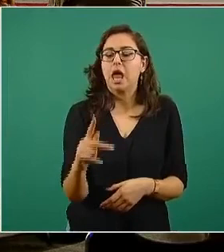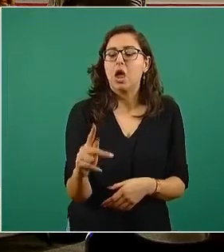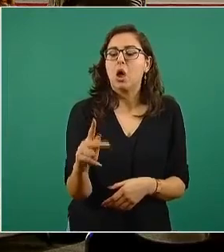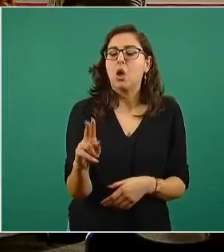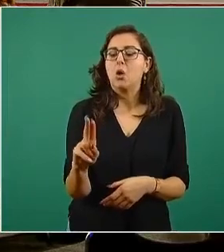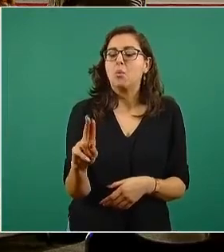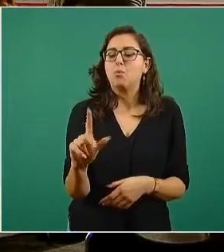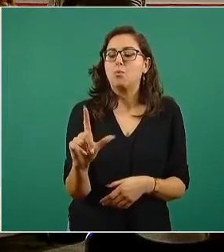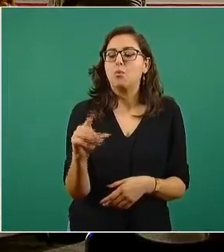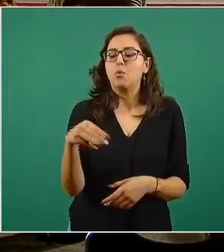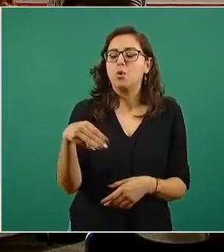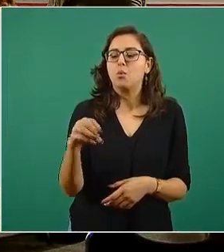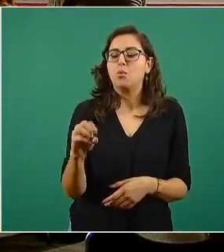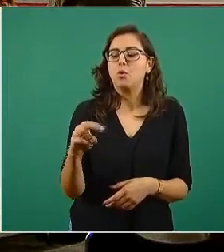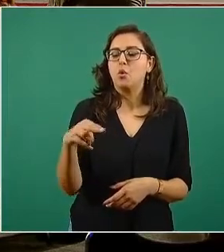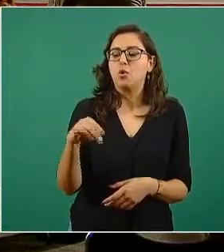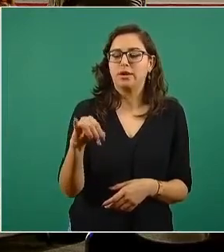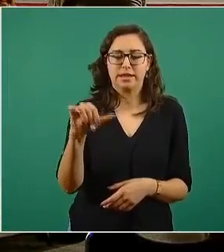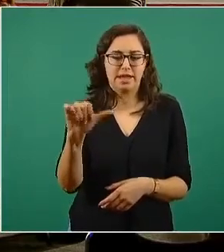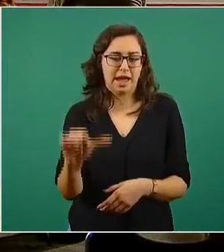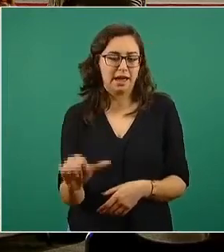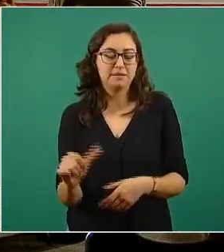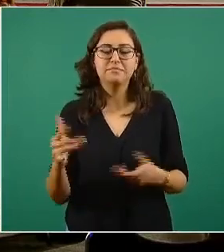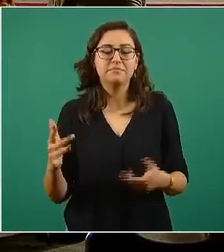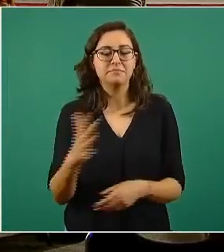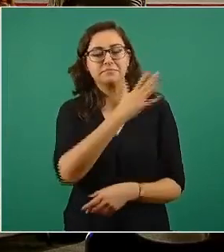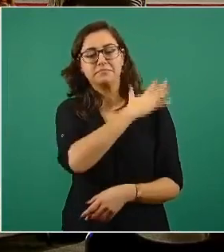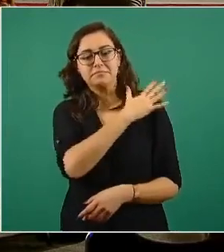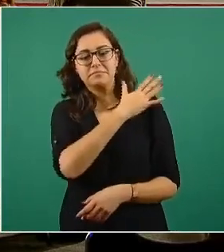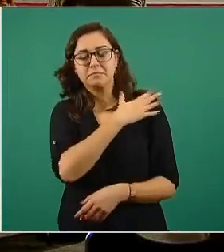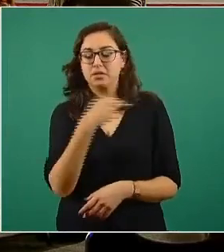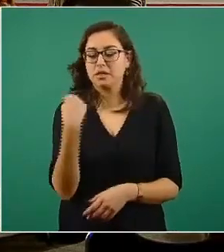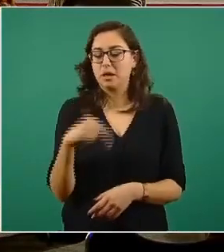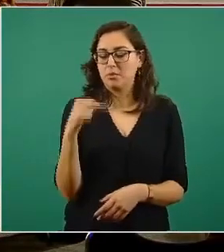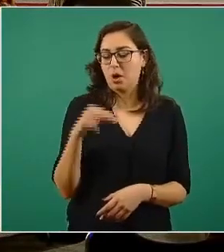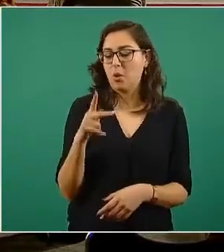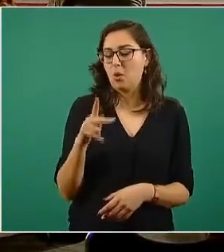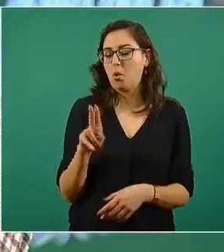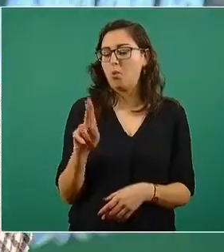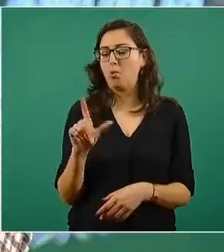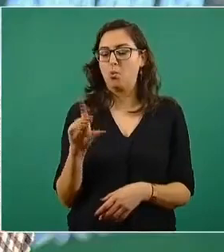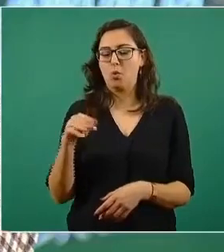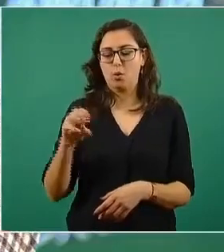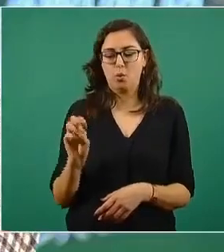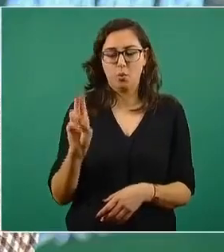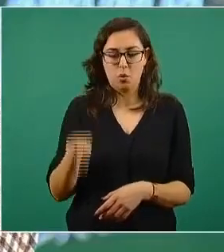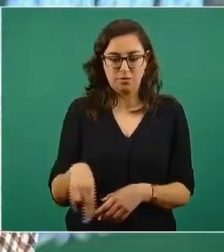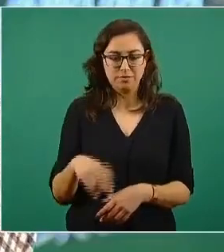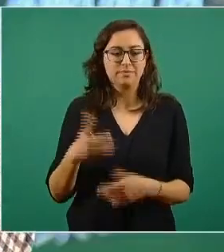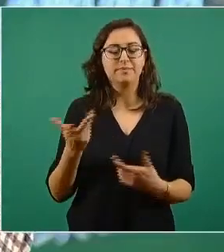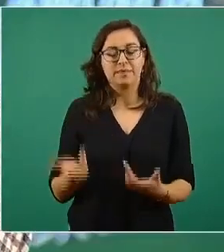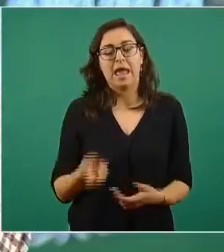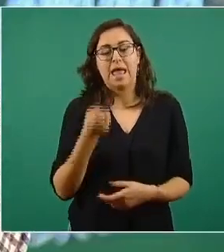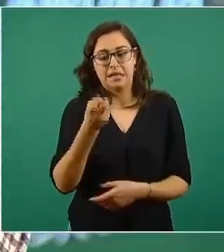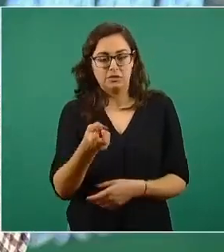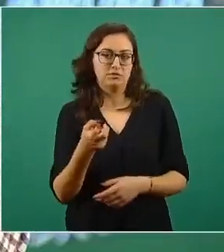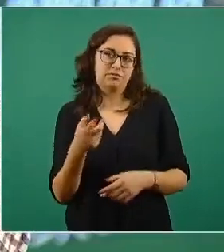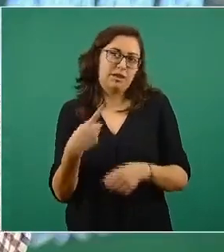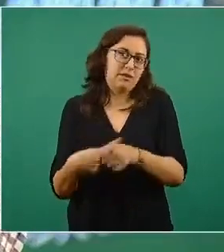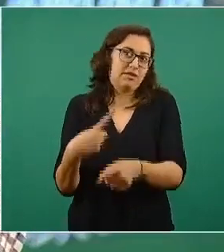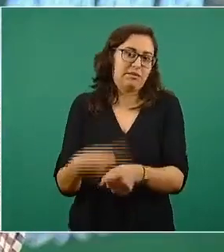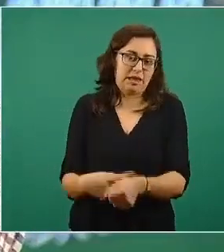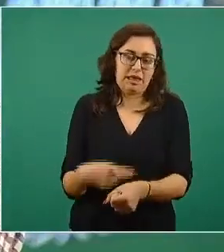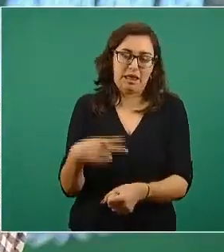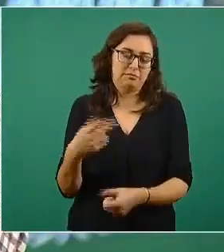como convencionalmente le llamamos a estos órganos que están en la caja torácica y que nos ayudan a respirar. Y